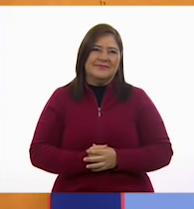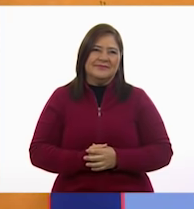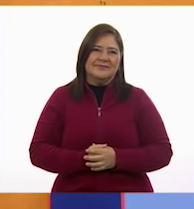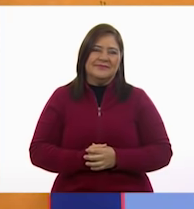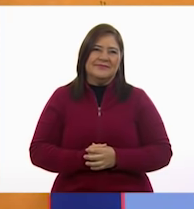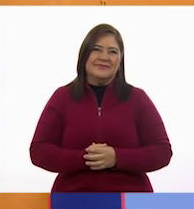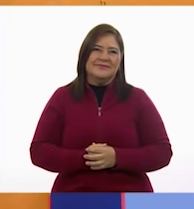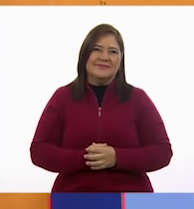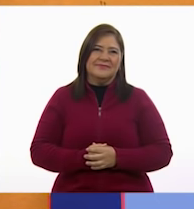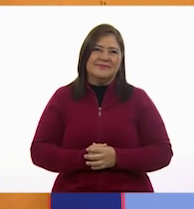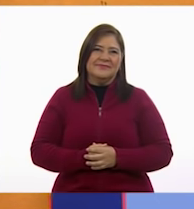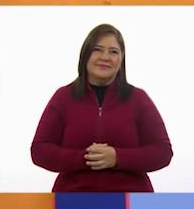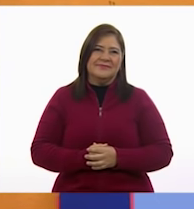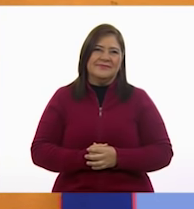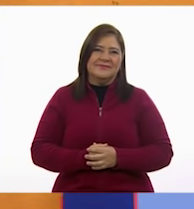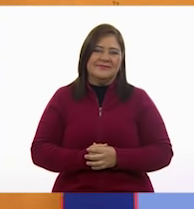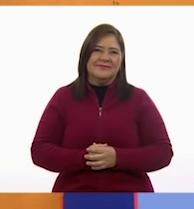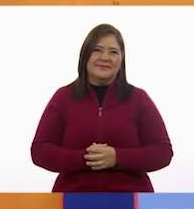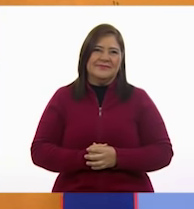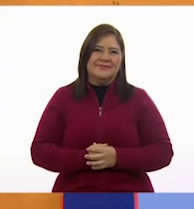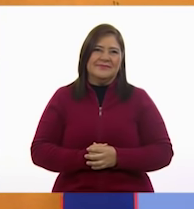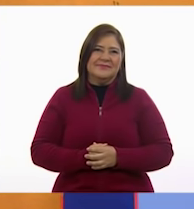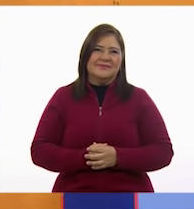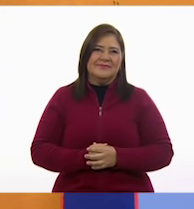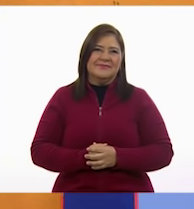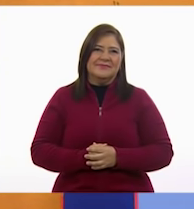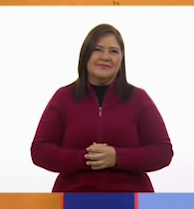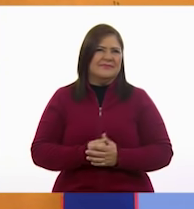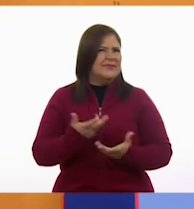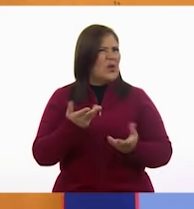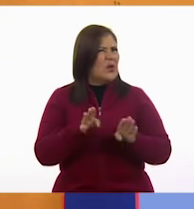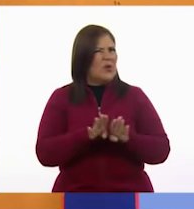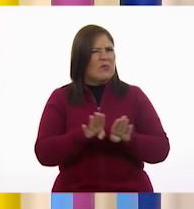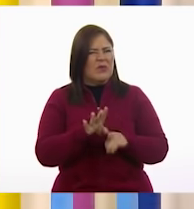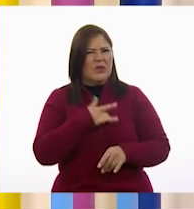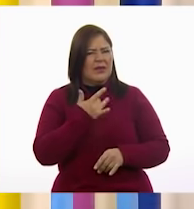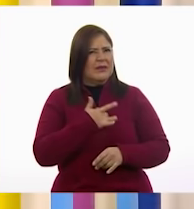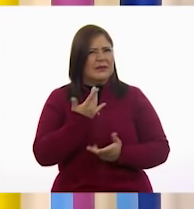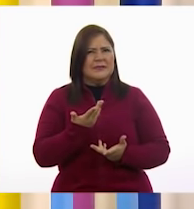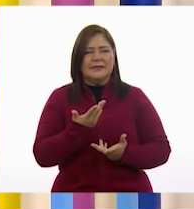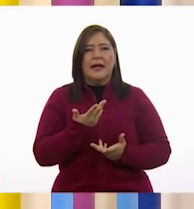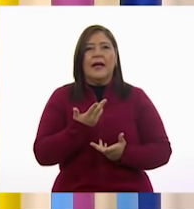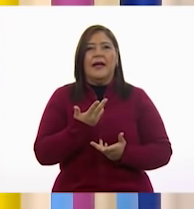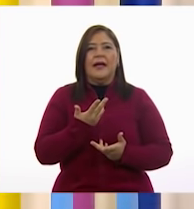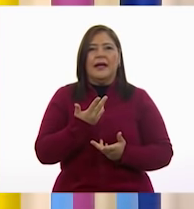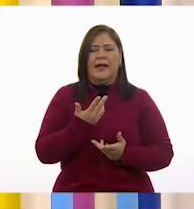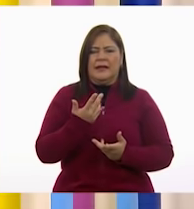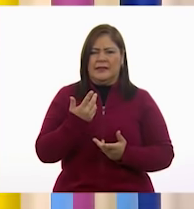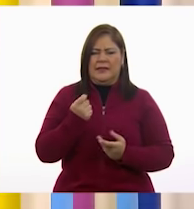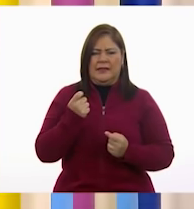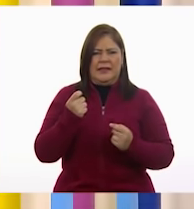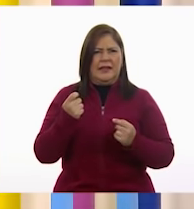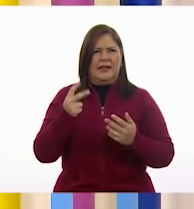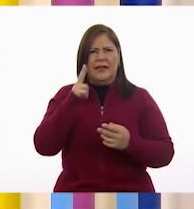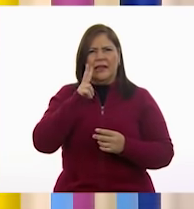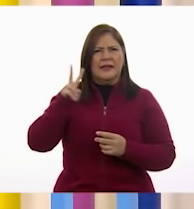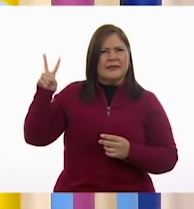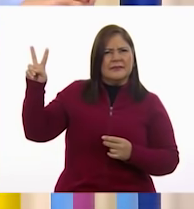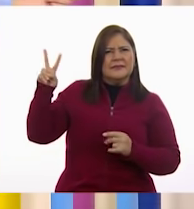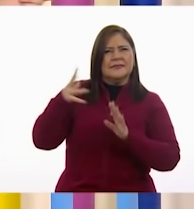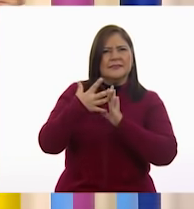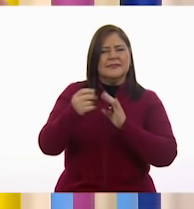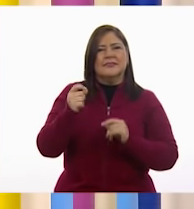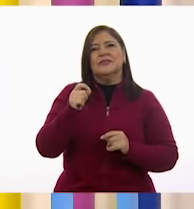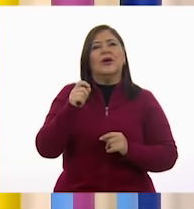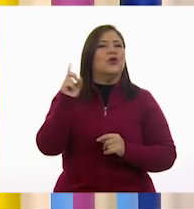itai, yeah. Ay. No, ¿cómo era? ¿Cómo era? Epo, itai, itai,